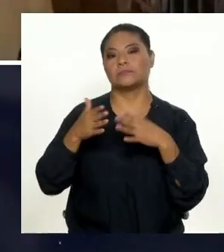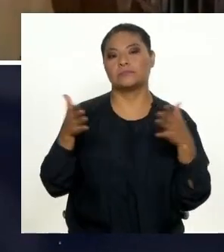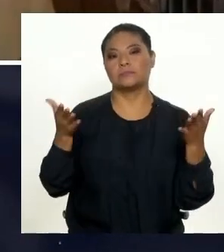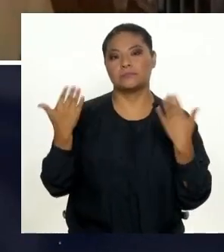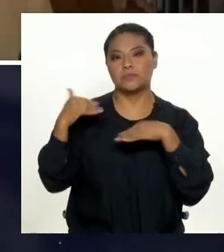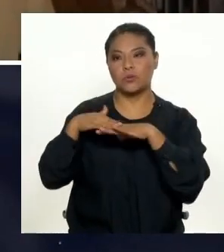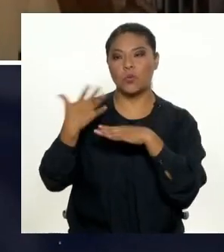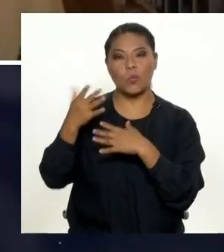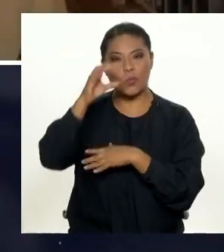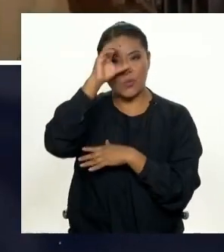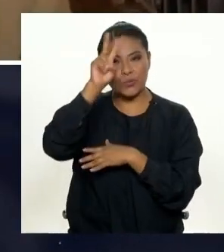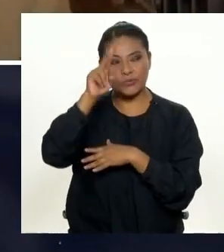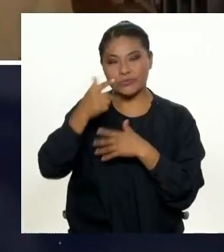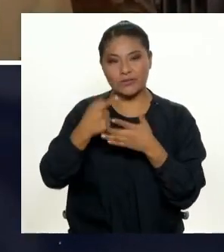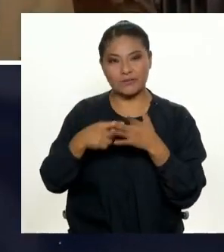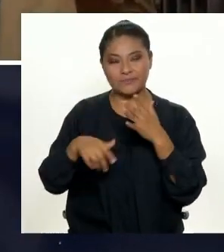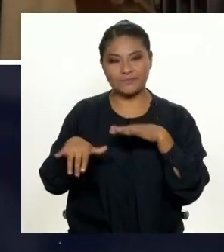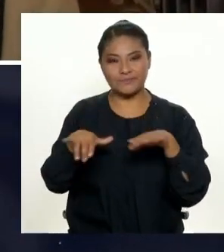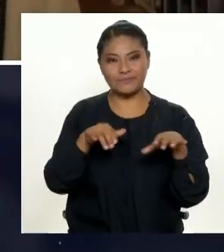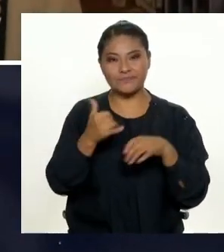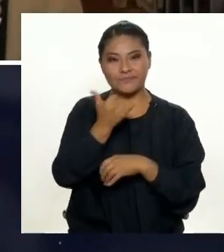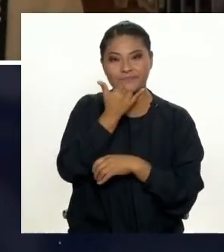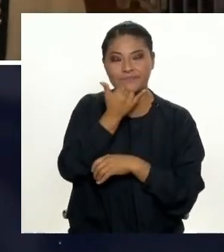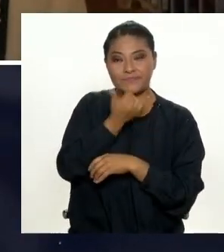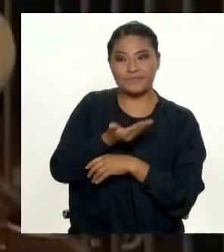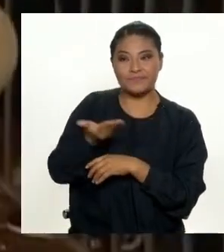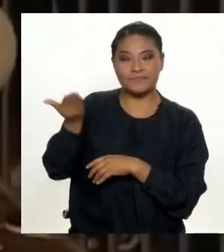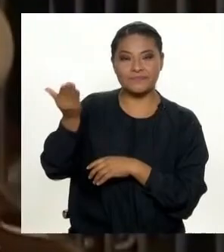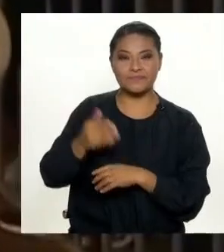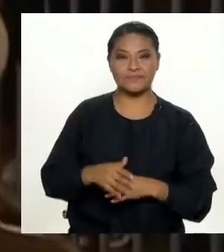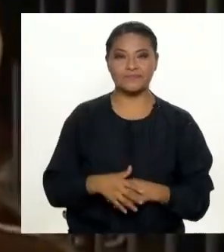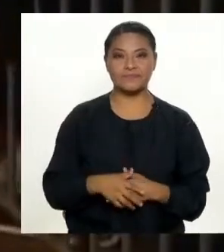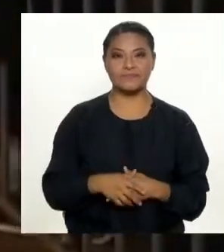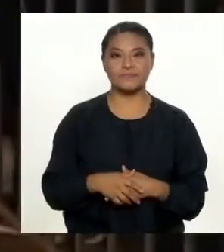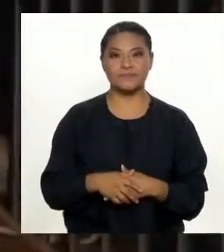en Cusco? Muy buenas noches, María Fernanda.